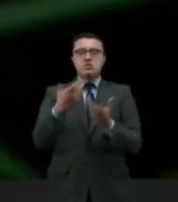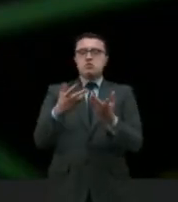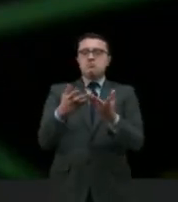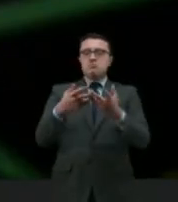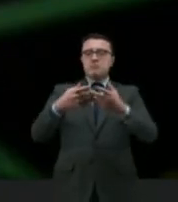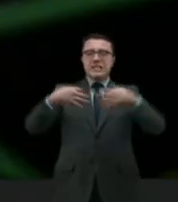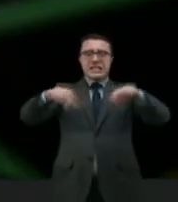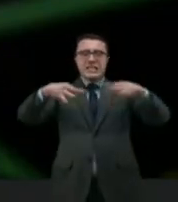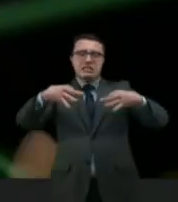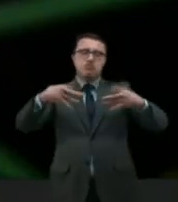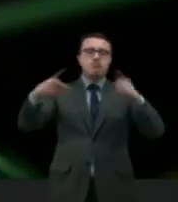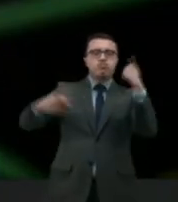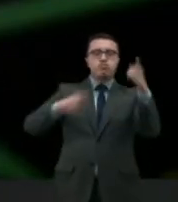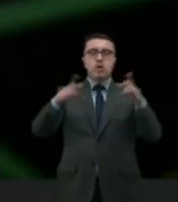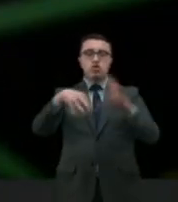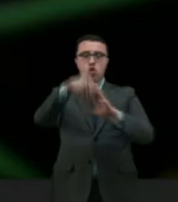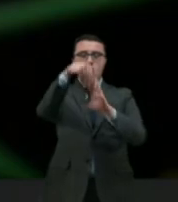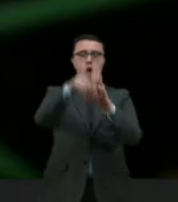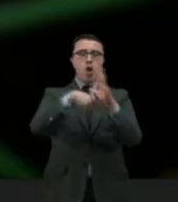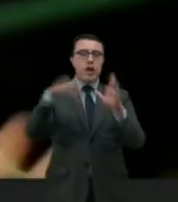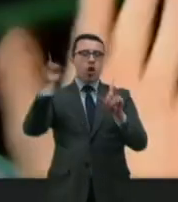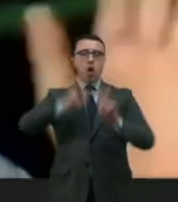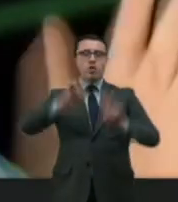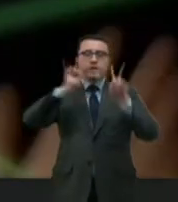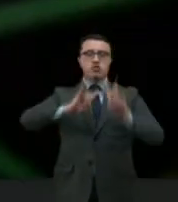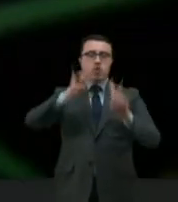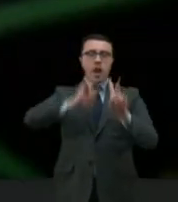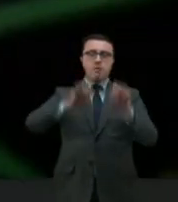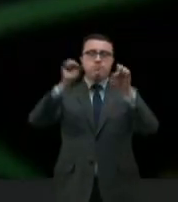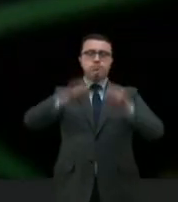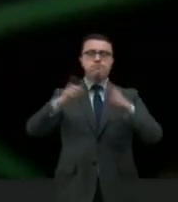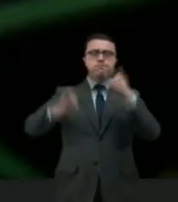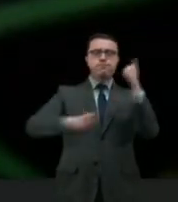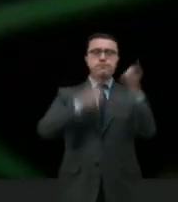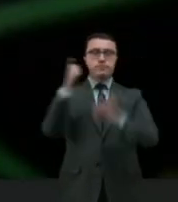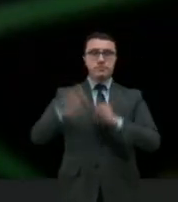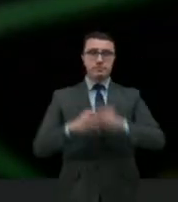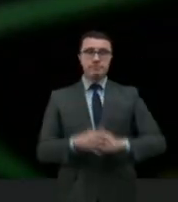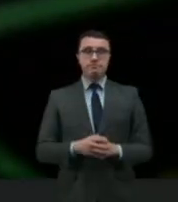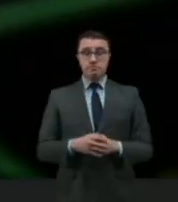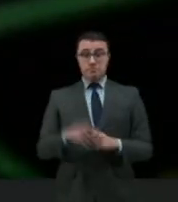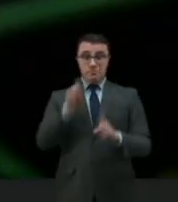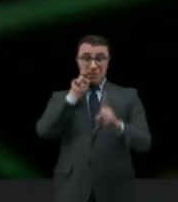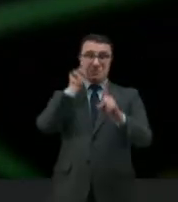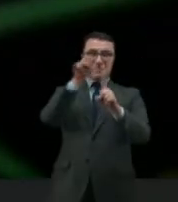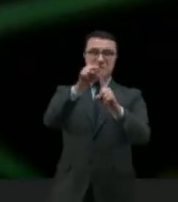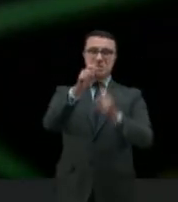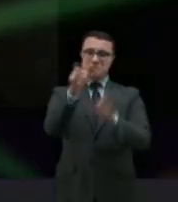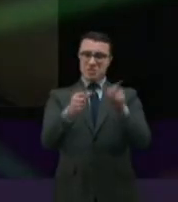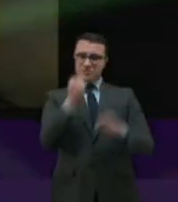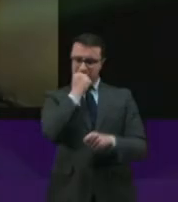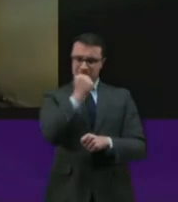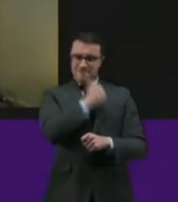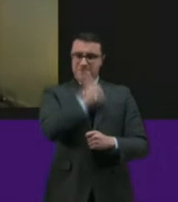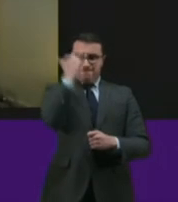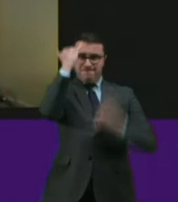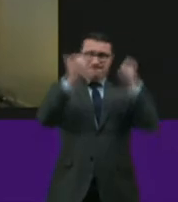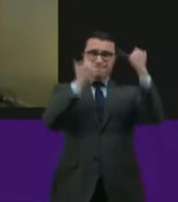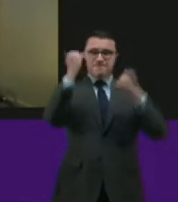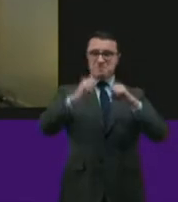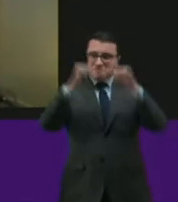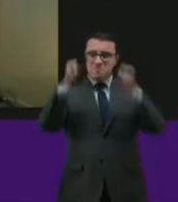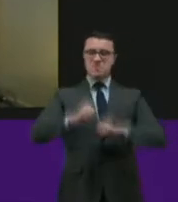de contenido audiovisual. Nuestra misión es empoderar el acto creativo en el universo. En